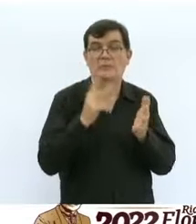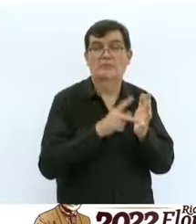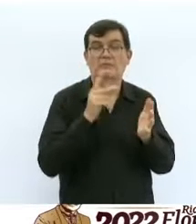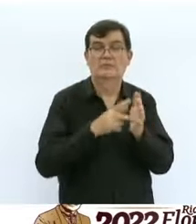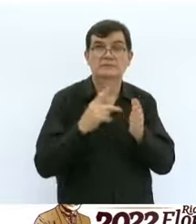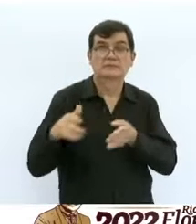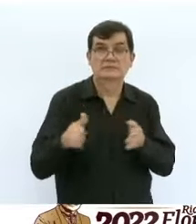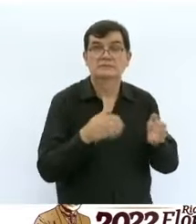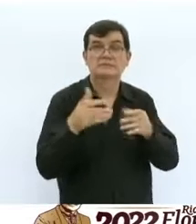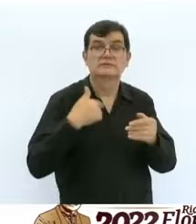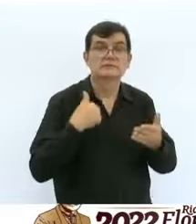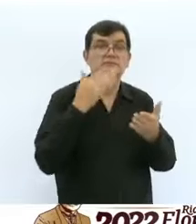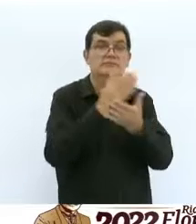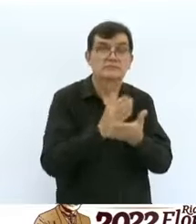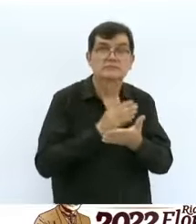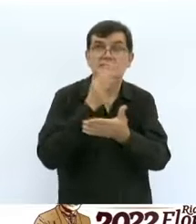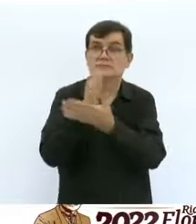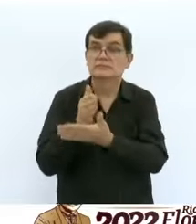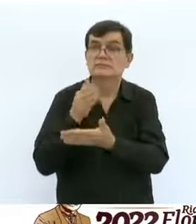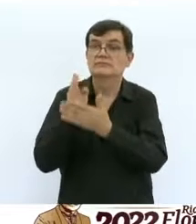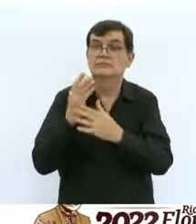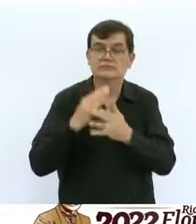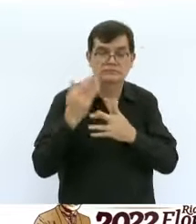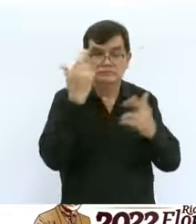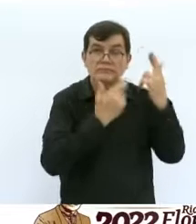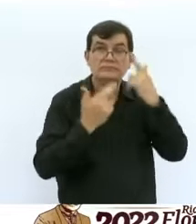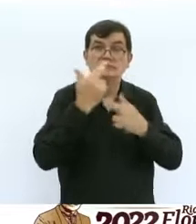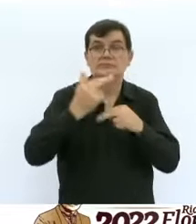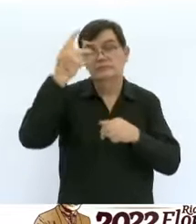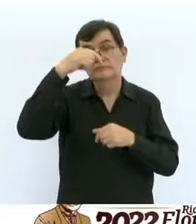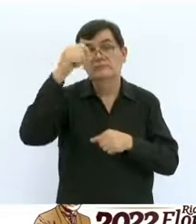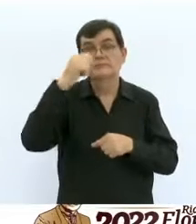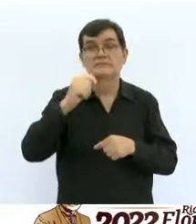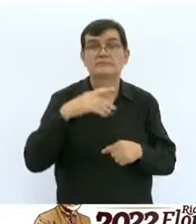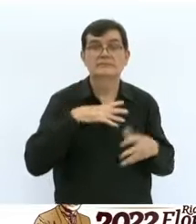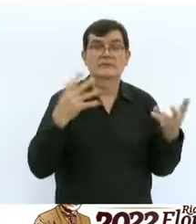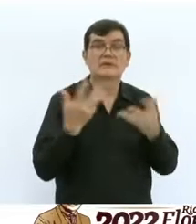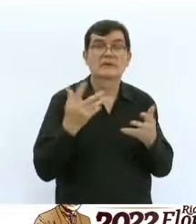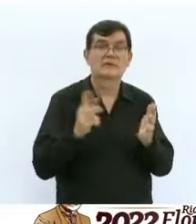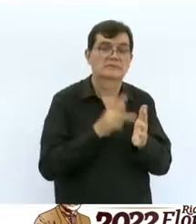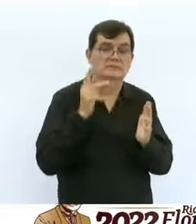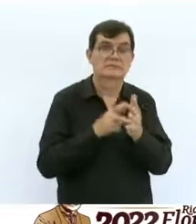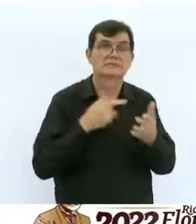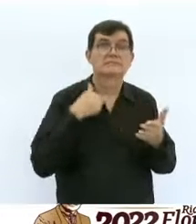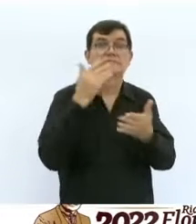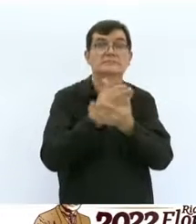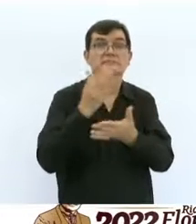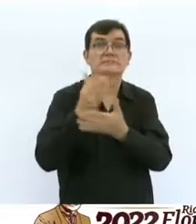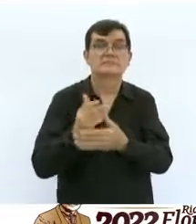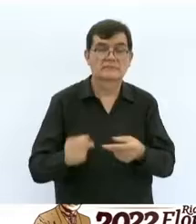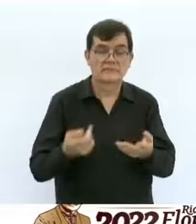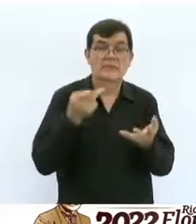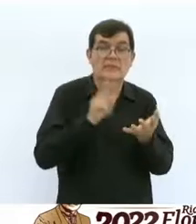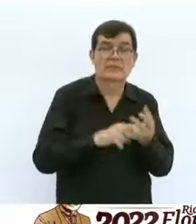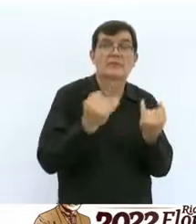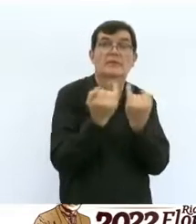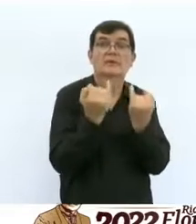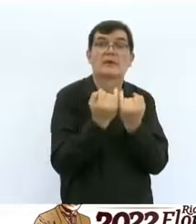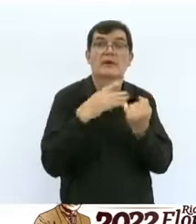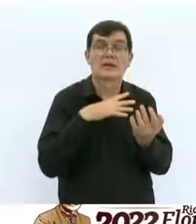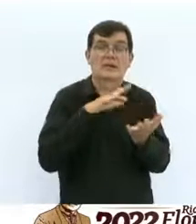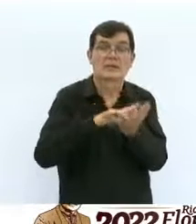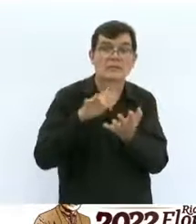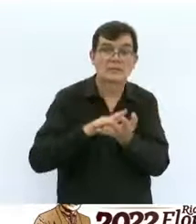por camino es suficiente para hacer una supervisión técnica pero haremos las veces que sean necesarias adicionalmente tenemos